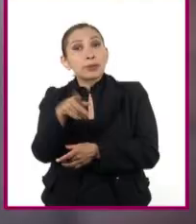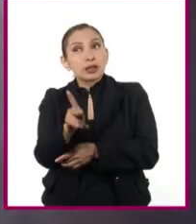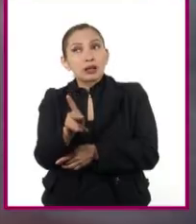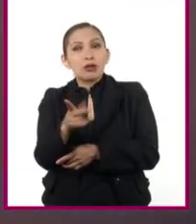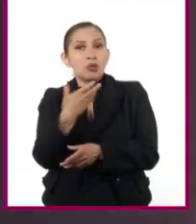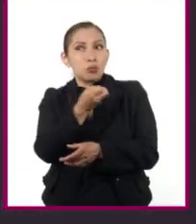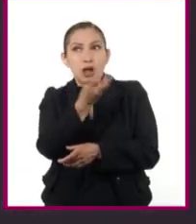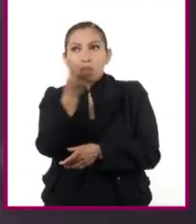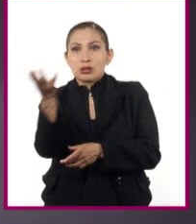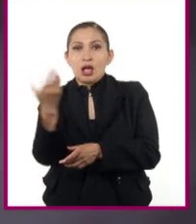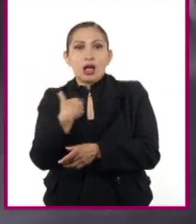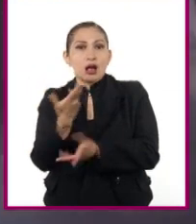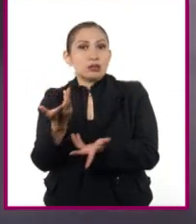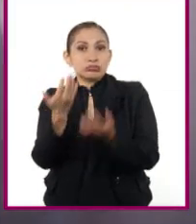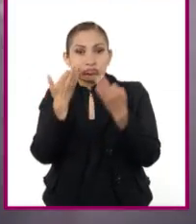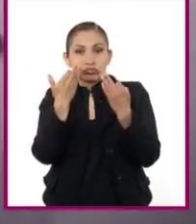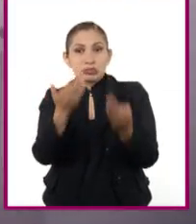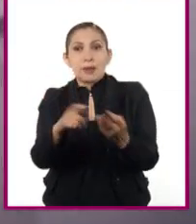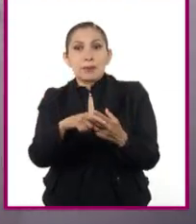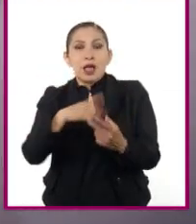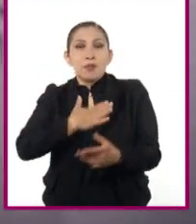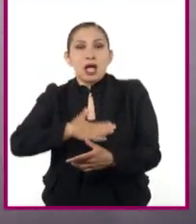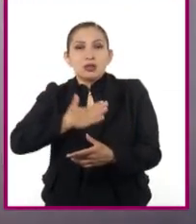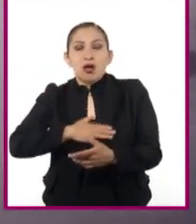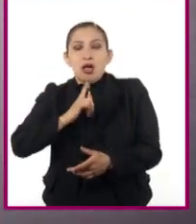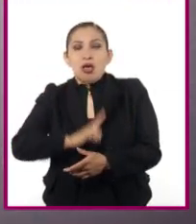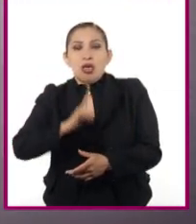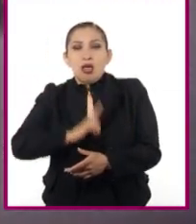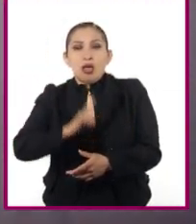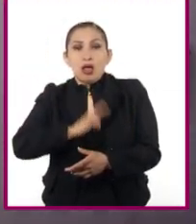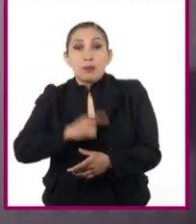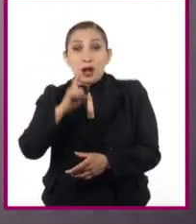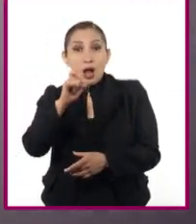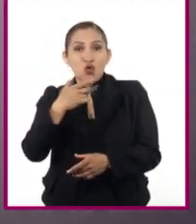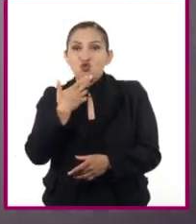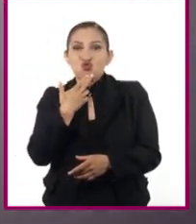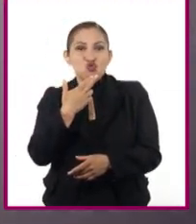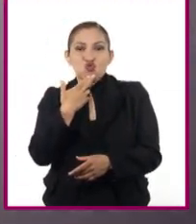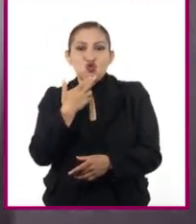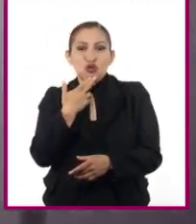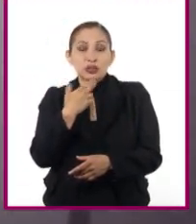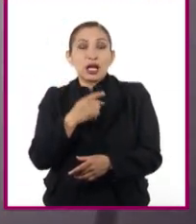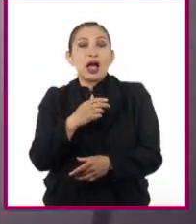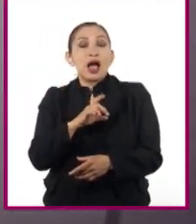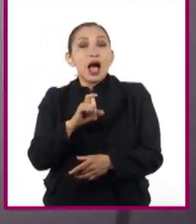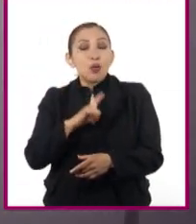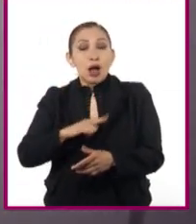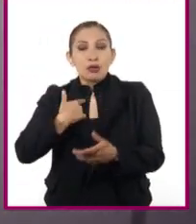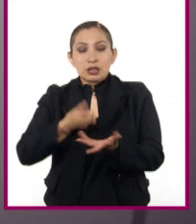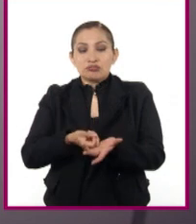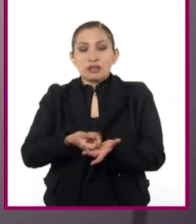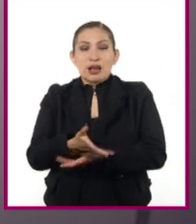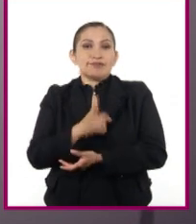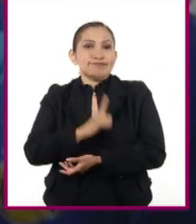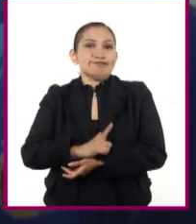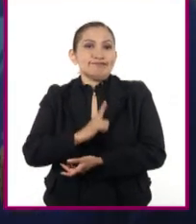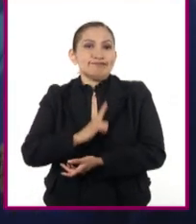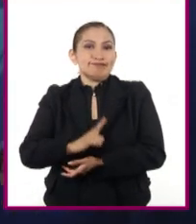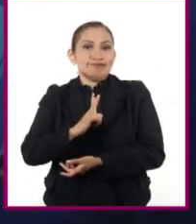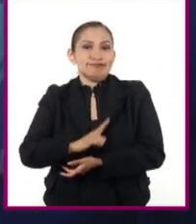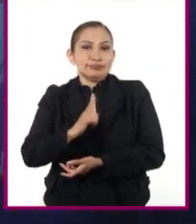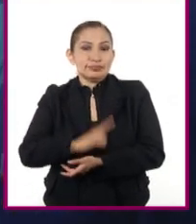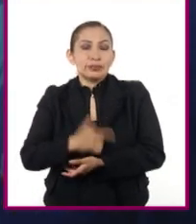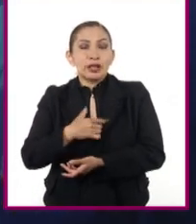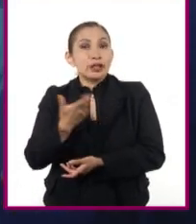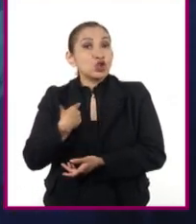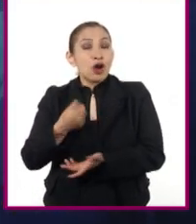embargo, como cualquiera que lo haya hecho es testigo, empieza a ir mucho al baño. Porque el agua que no usamos, el agua que entra en exceso, tiene que salir por la orina.